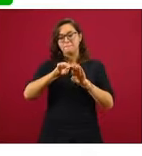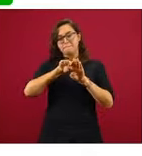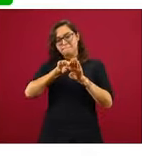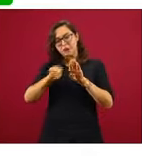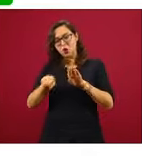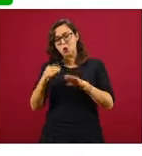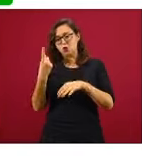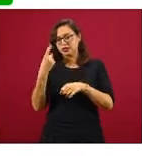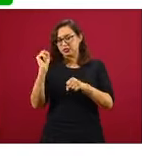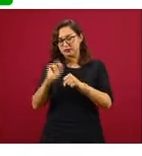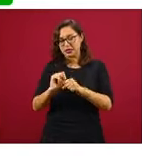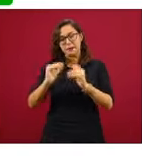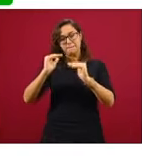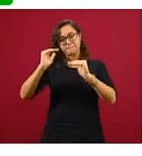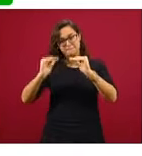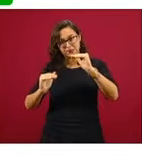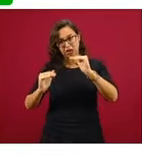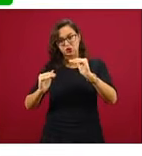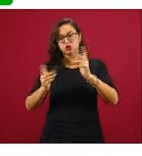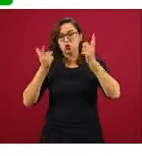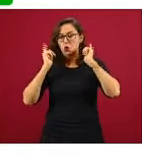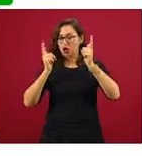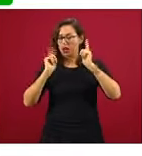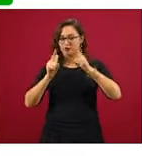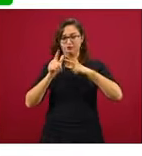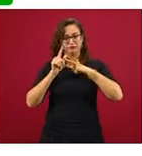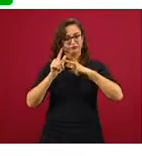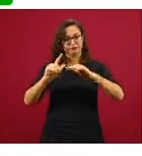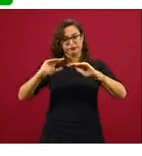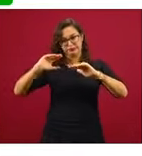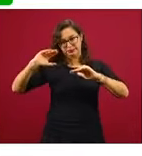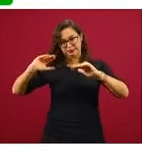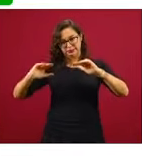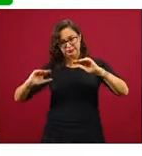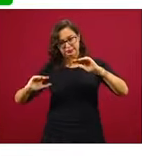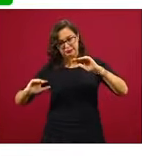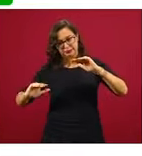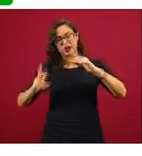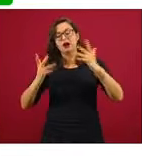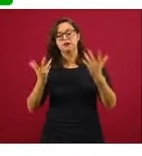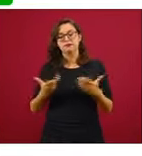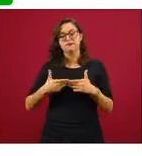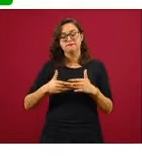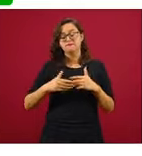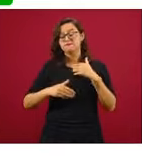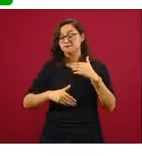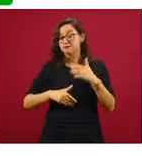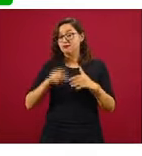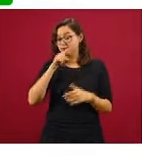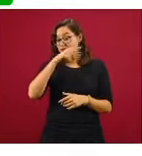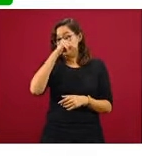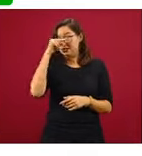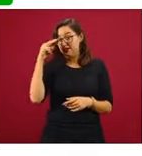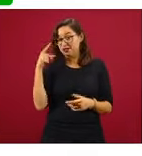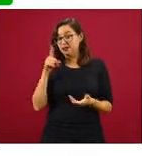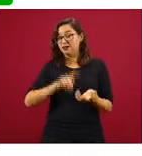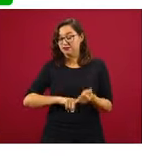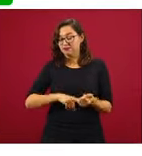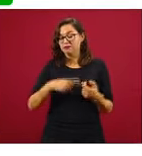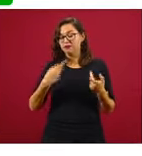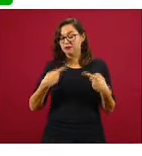en la última semana, vamos a ver si esto se mantiene, pero sí hay una tendencia importante todavía ascendente en la